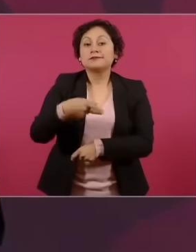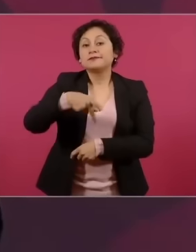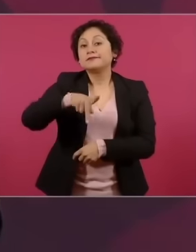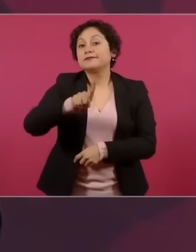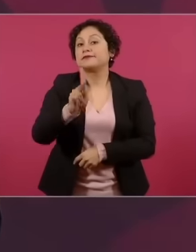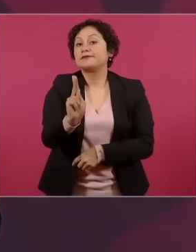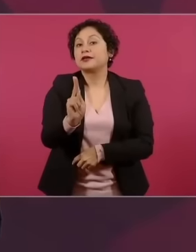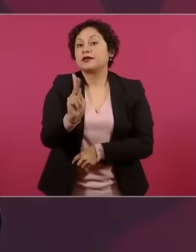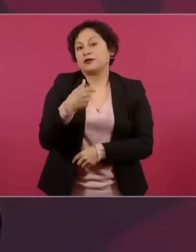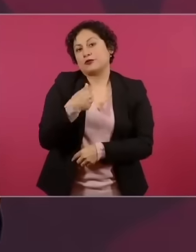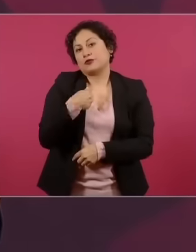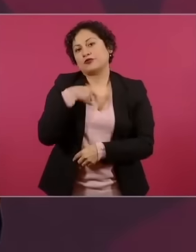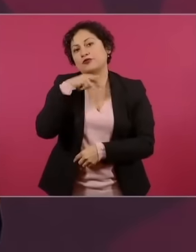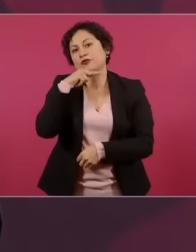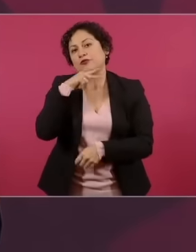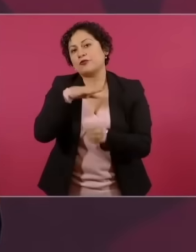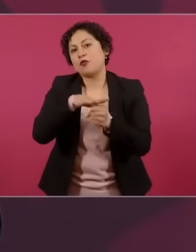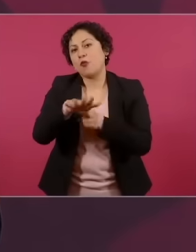lo de Estados Unidos,